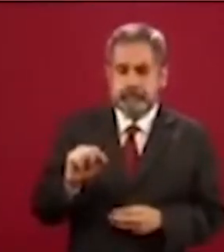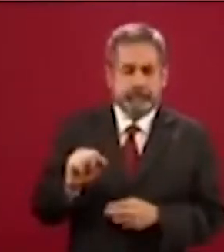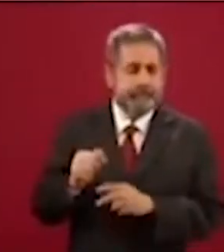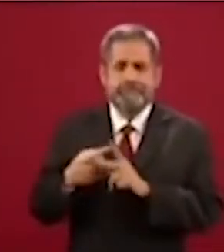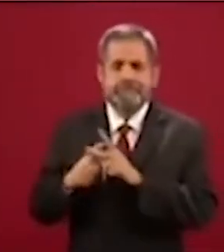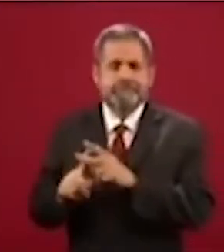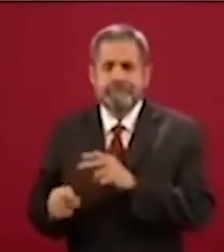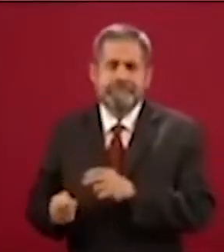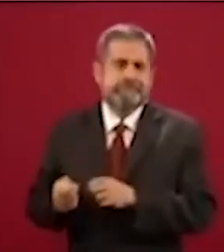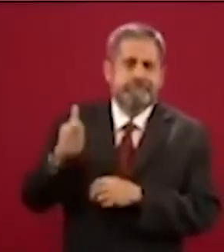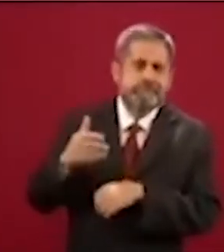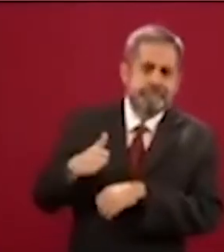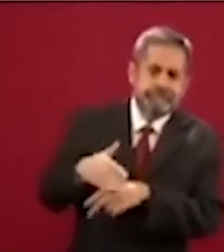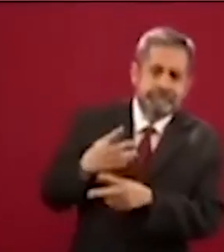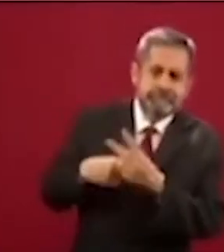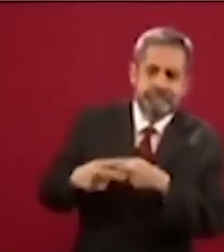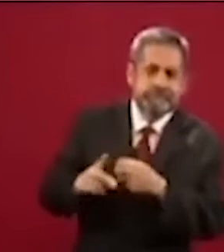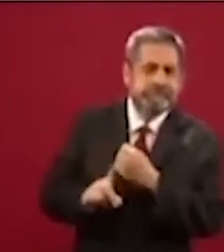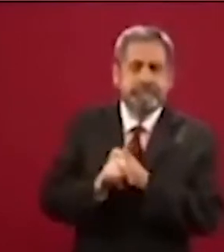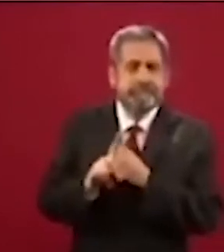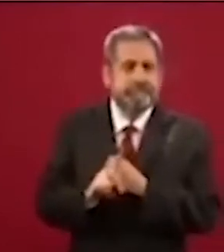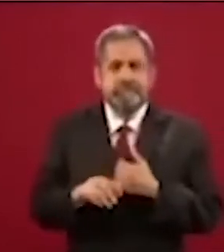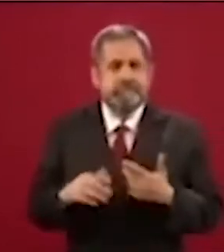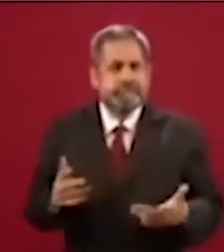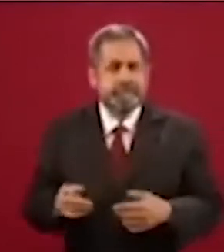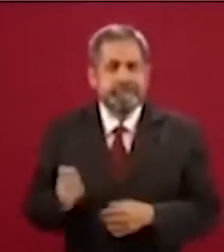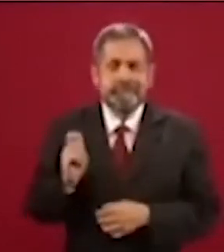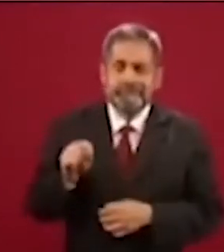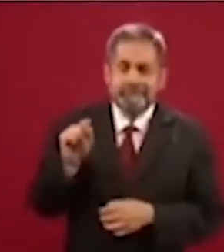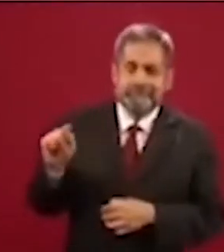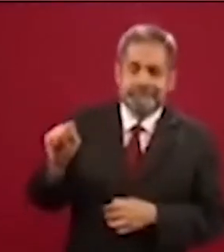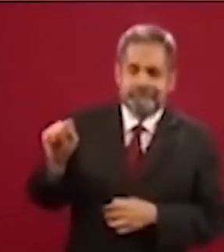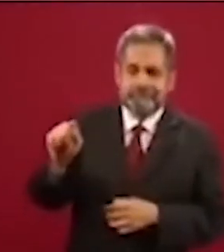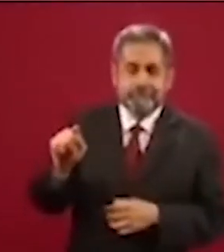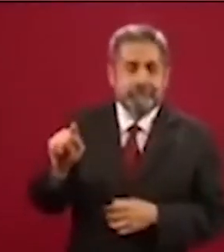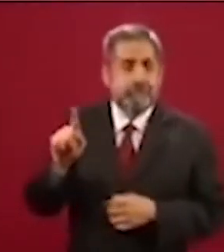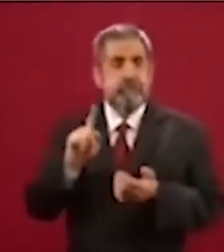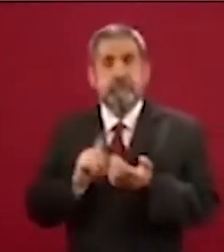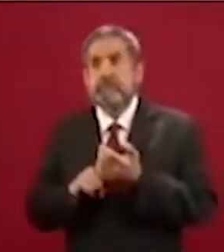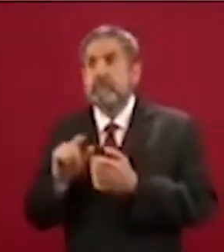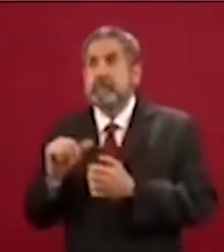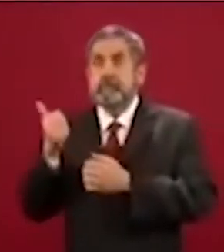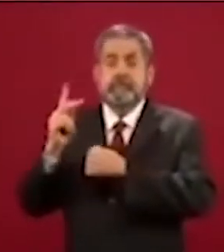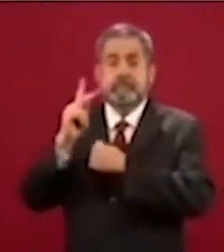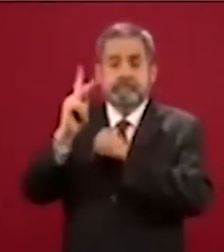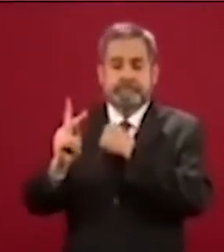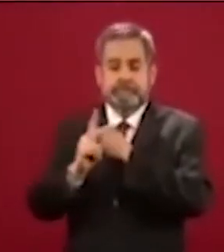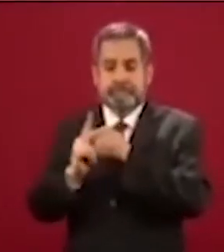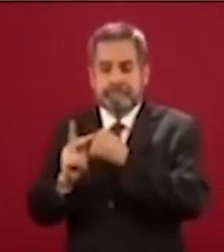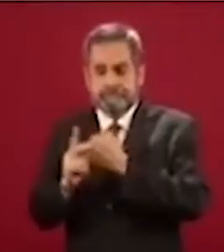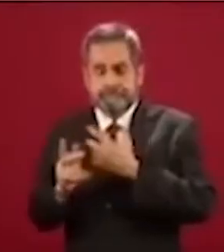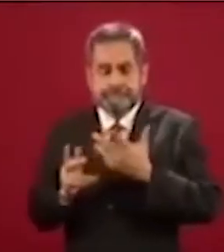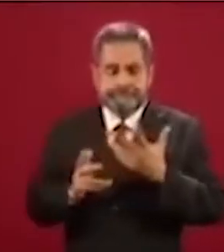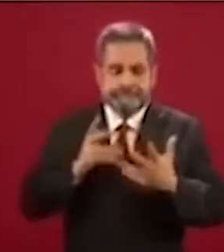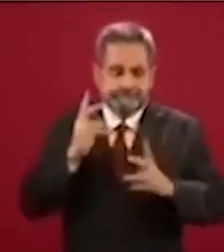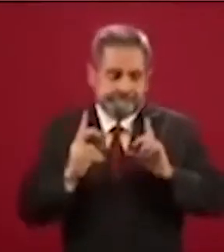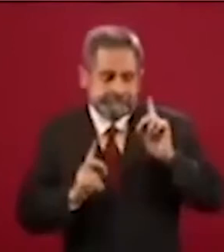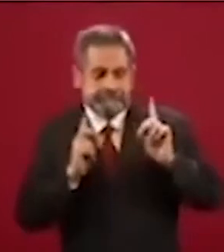básicamente de los temores fundados e